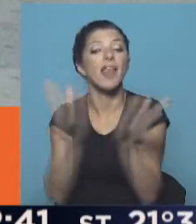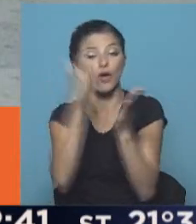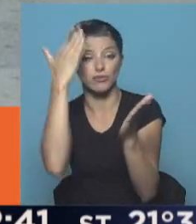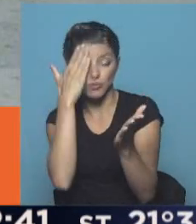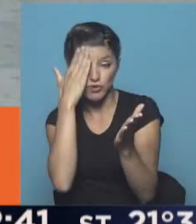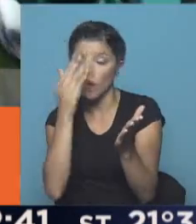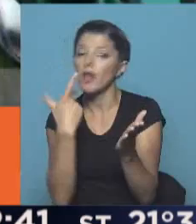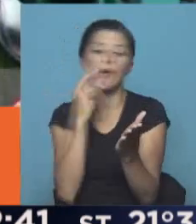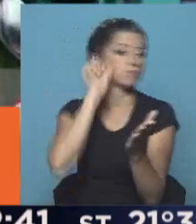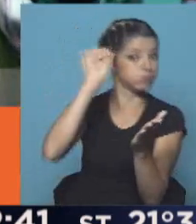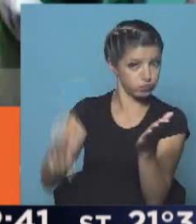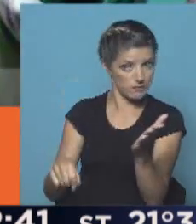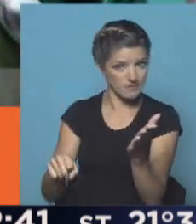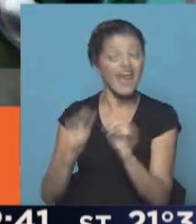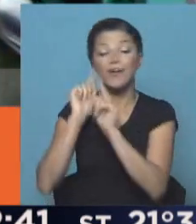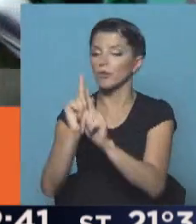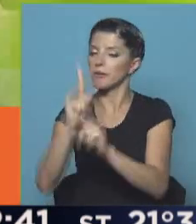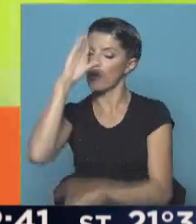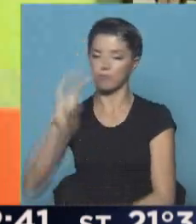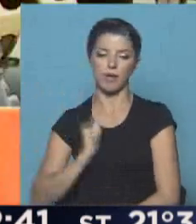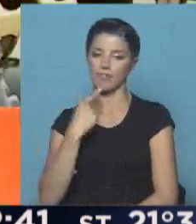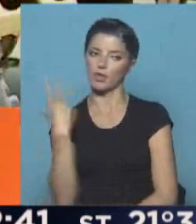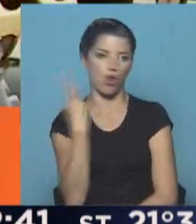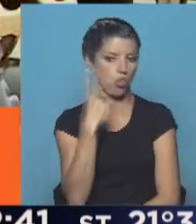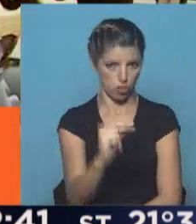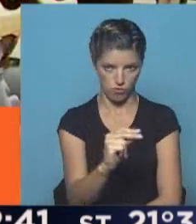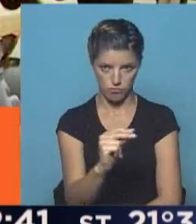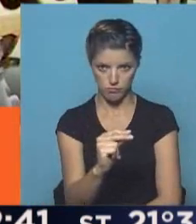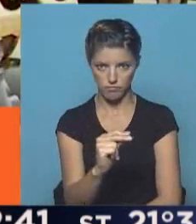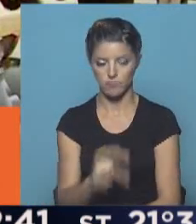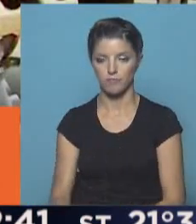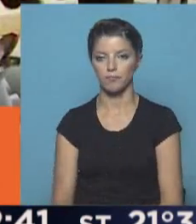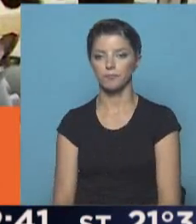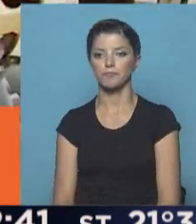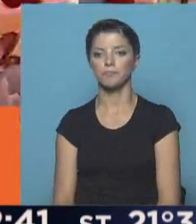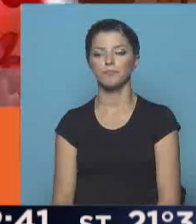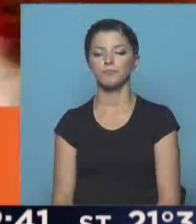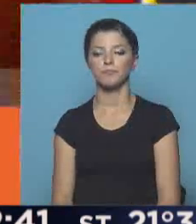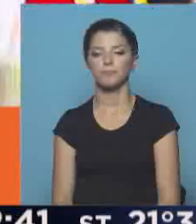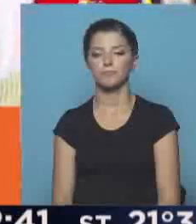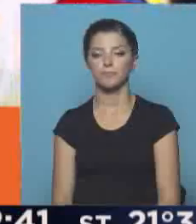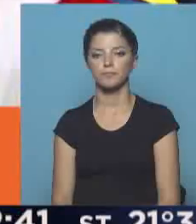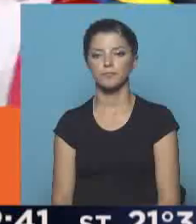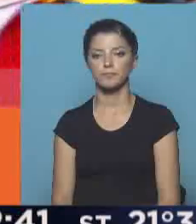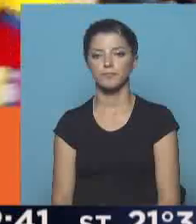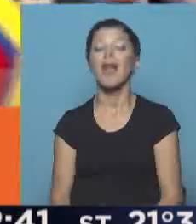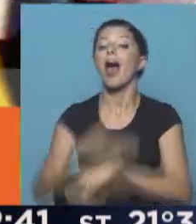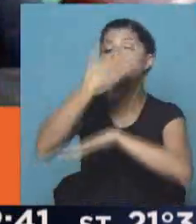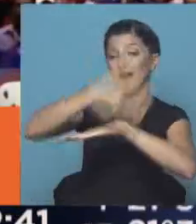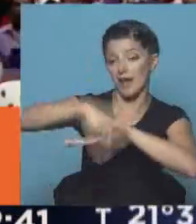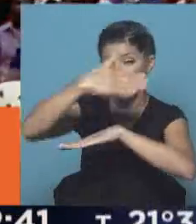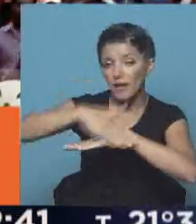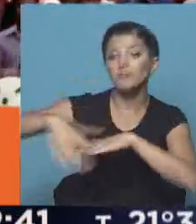Constitución, un pronunciamiento que fue duramente rechazado por las autoridades militares. El correlato en las calles de Caracas